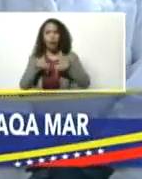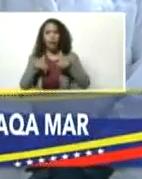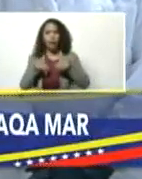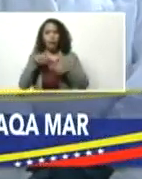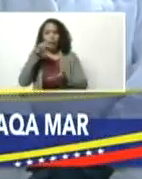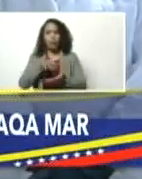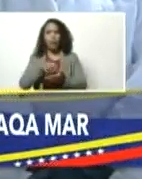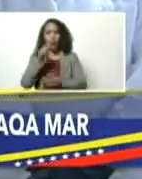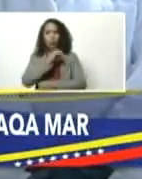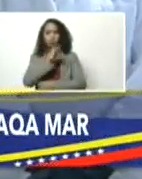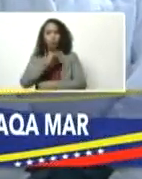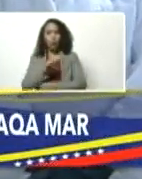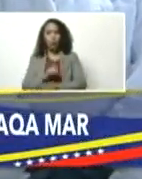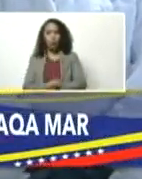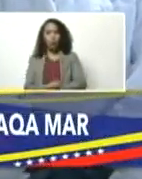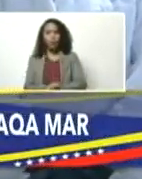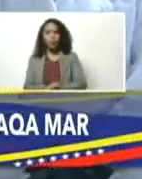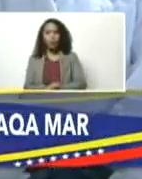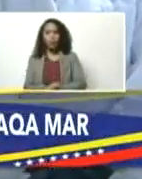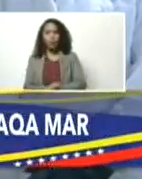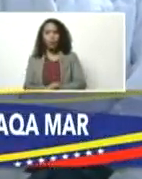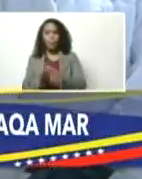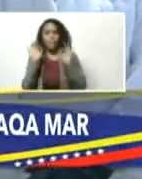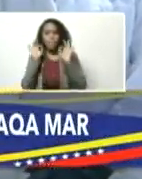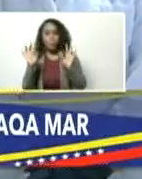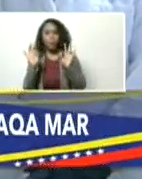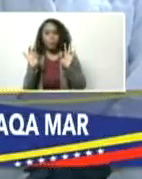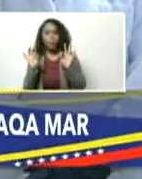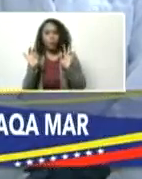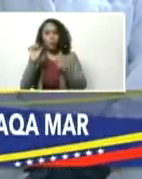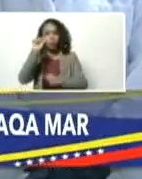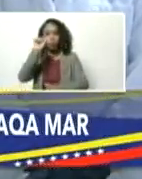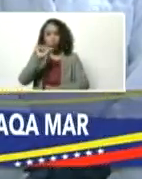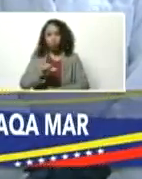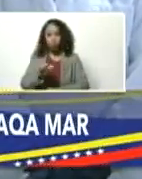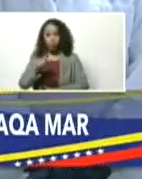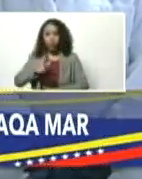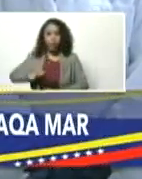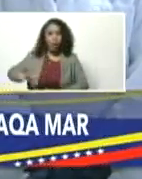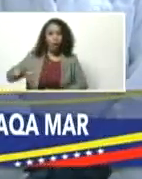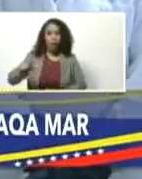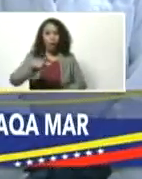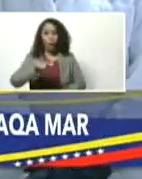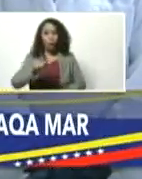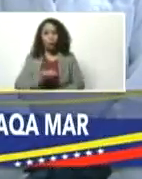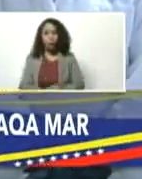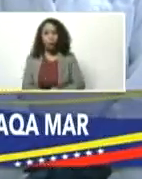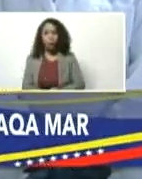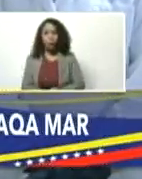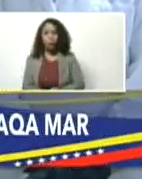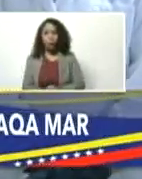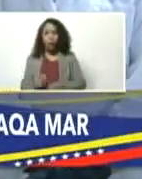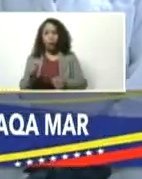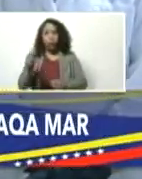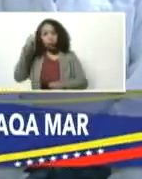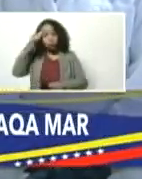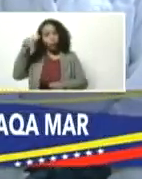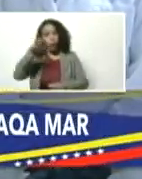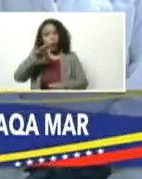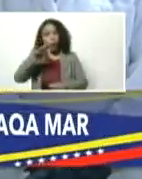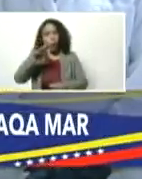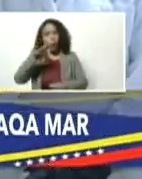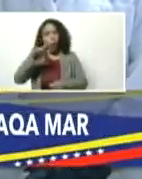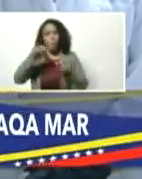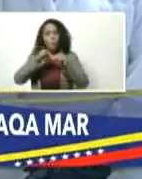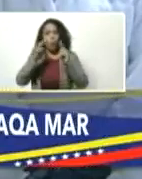el estado Zulia, específicamente al sur del lago, en el pueblo Puerto